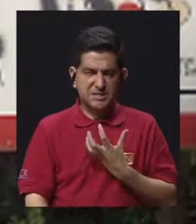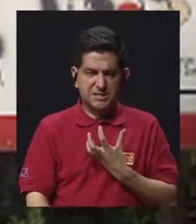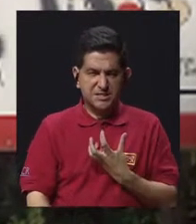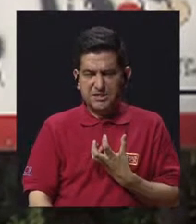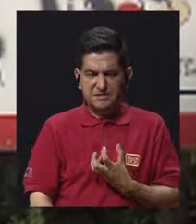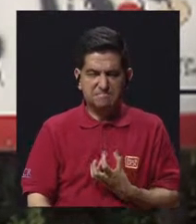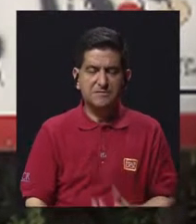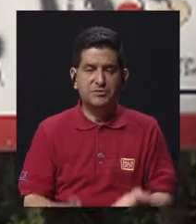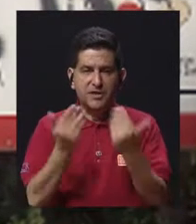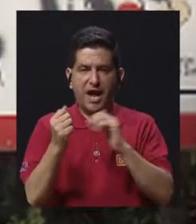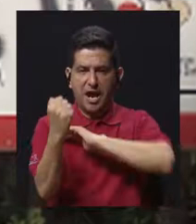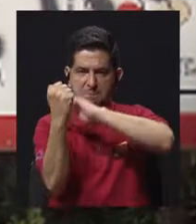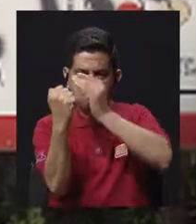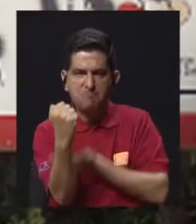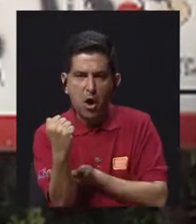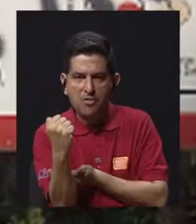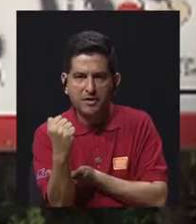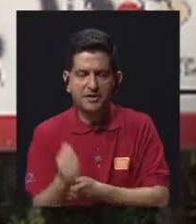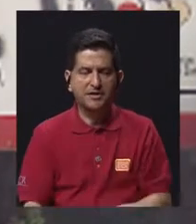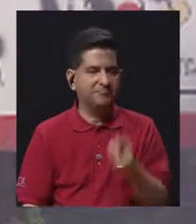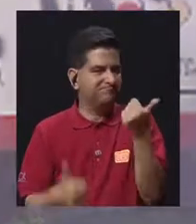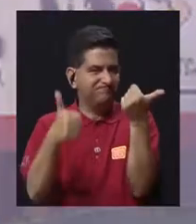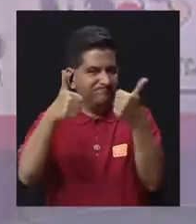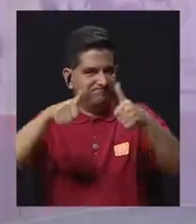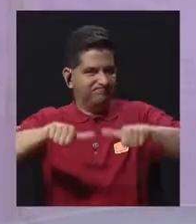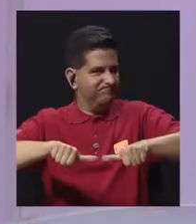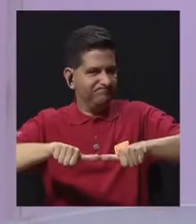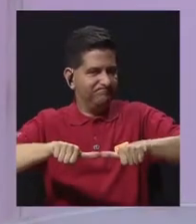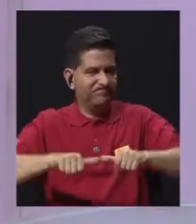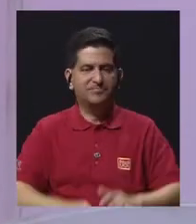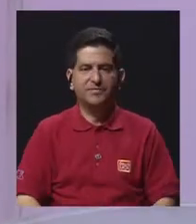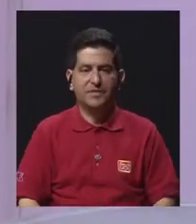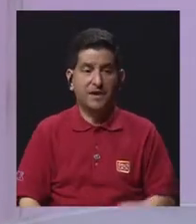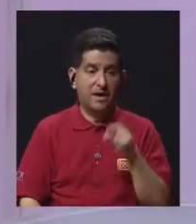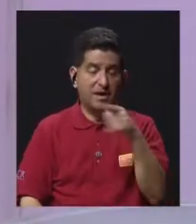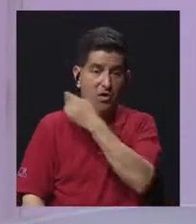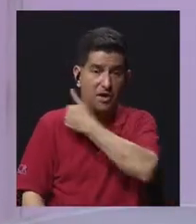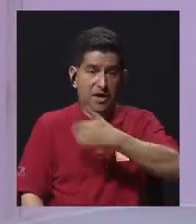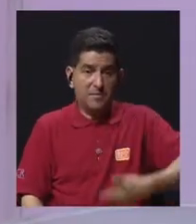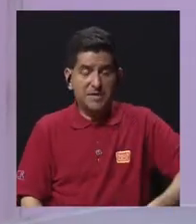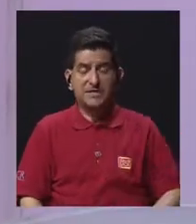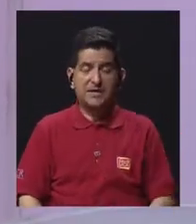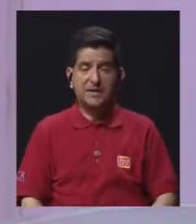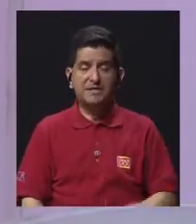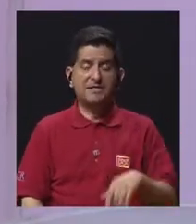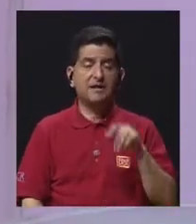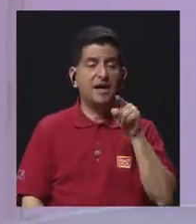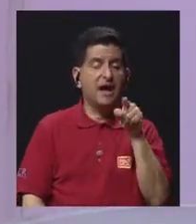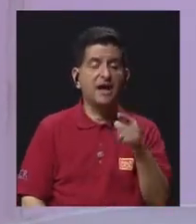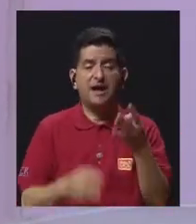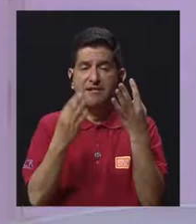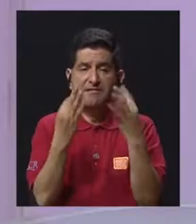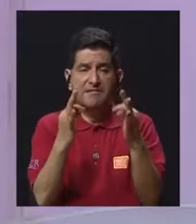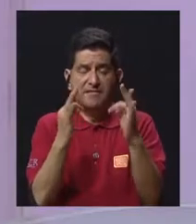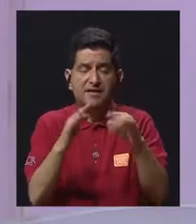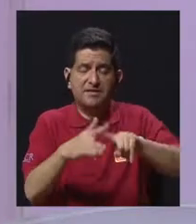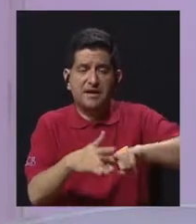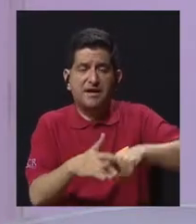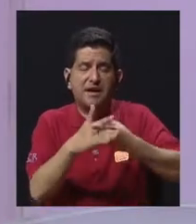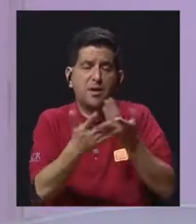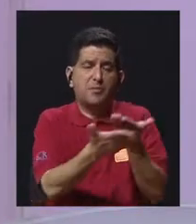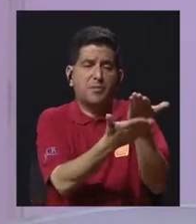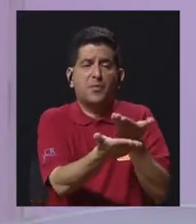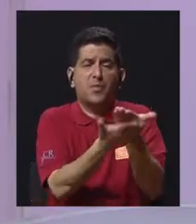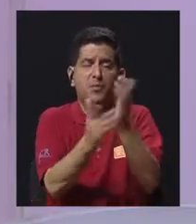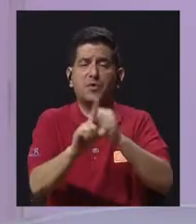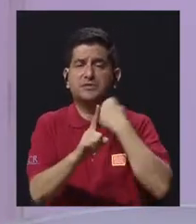de personas, ¿verdad?, ambiciosas al poder, que no están de acuerdo con el presidente Mel